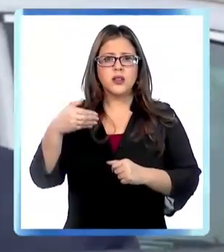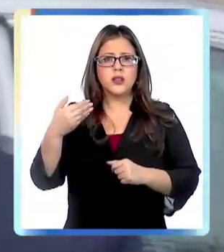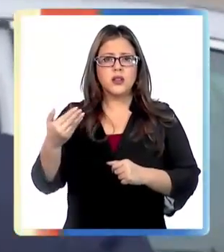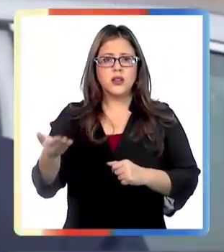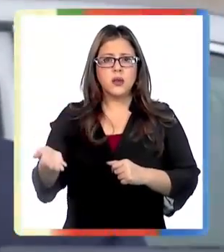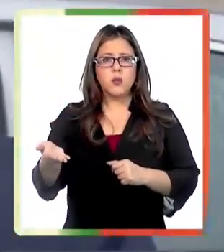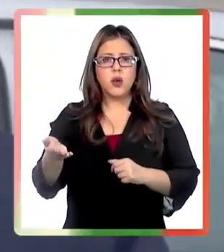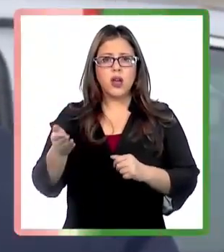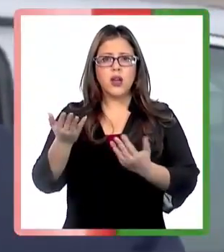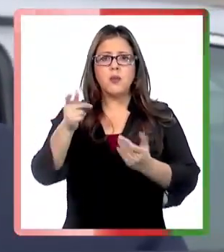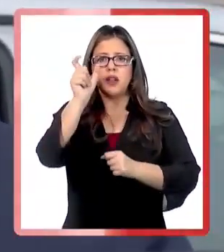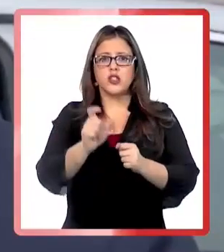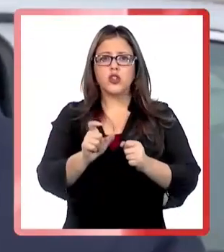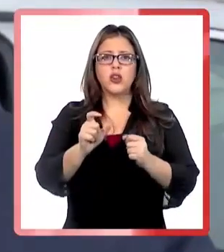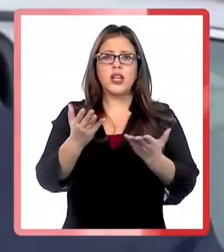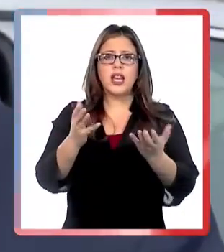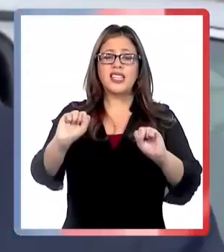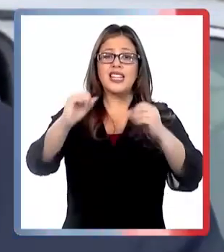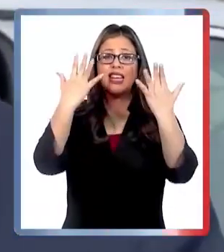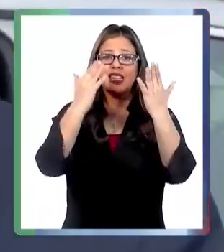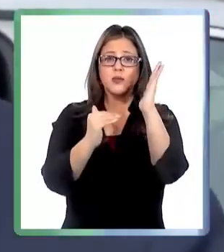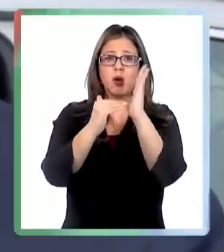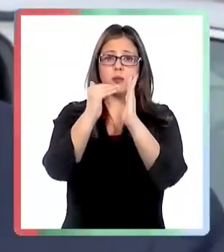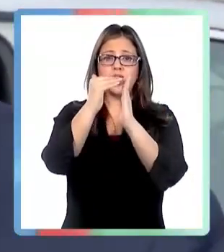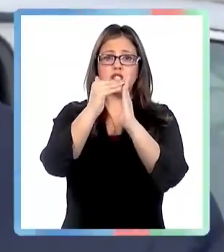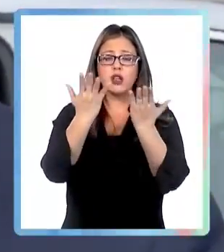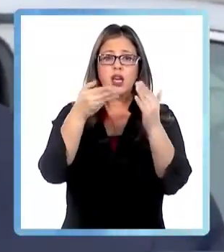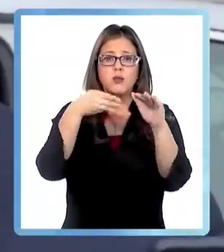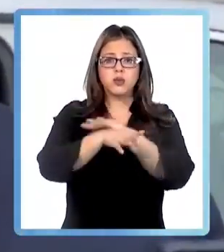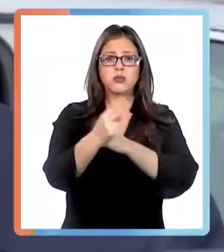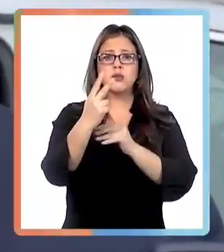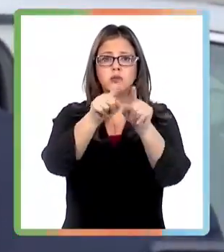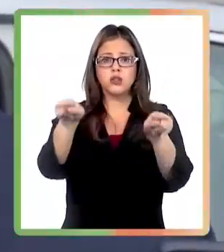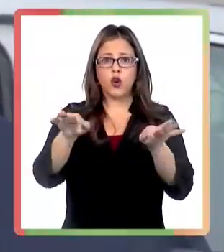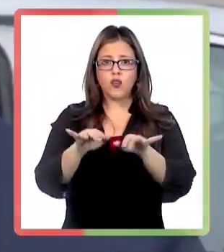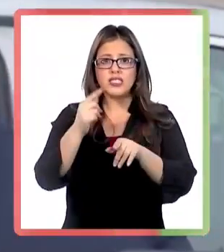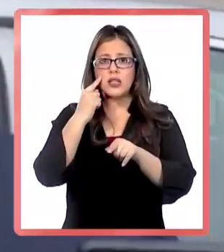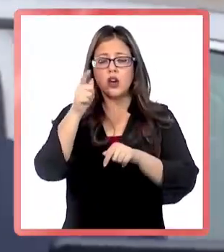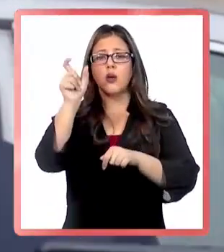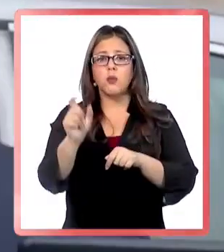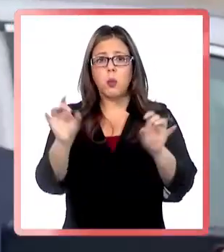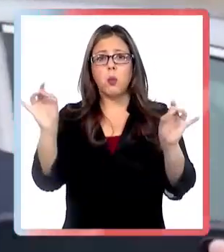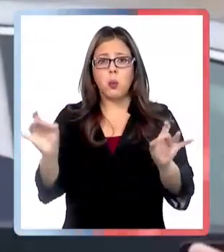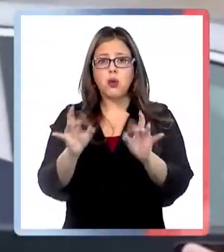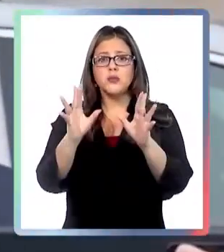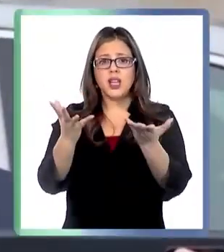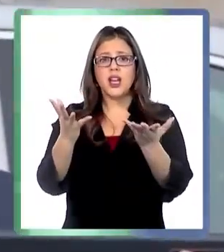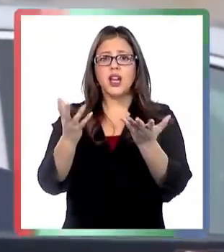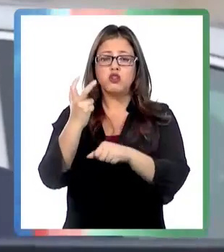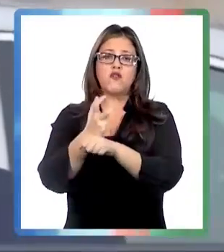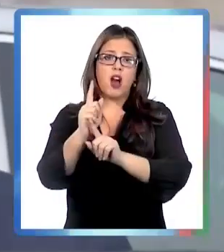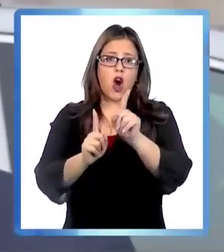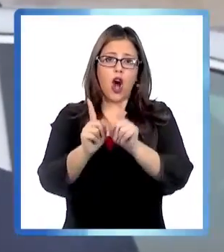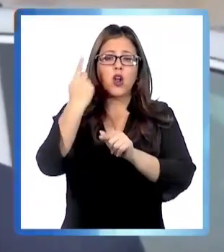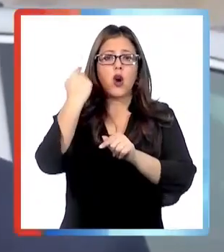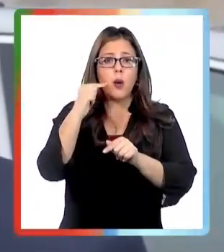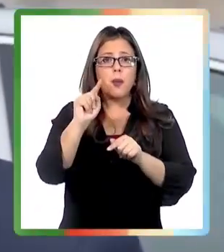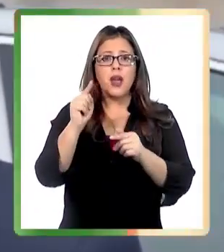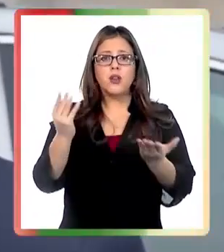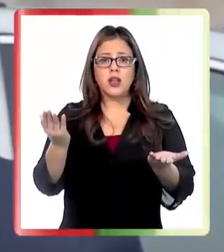piso e ingresó a dos oficinas. No se advierte que el sujeto haya sacado algo en esas imágenes. Pero sin embargo, también coincide con que en la misma